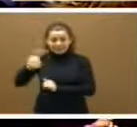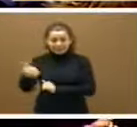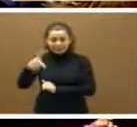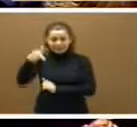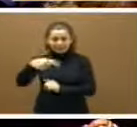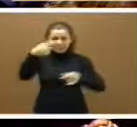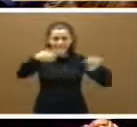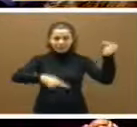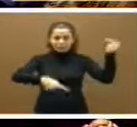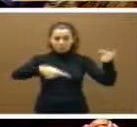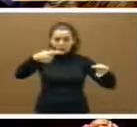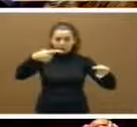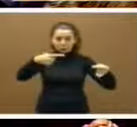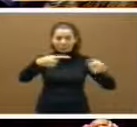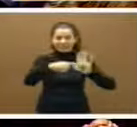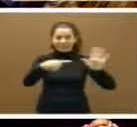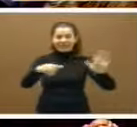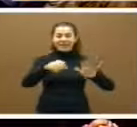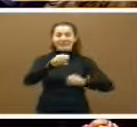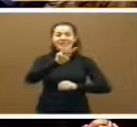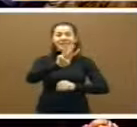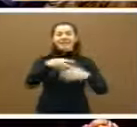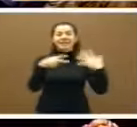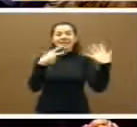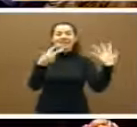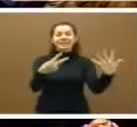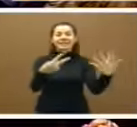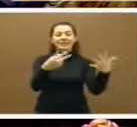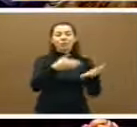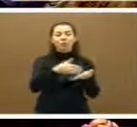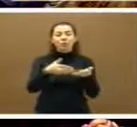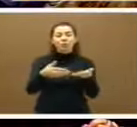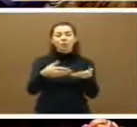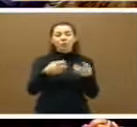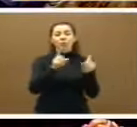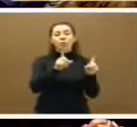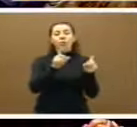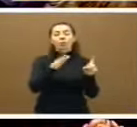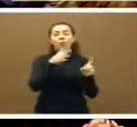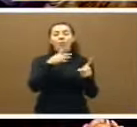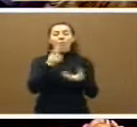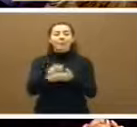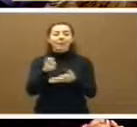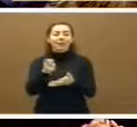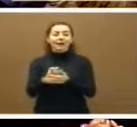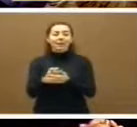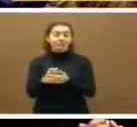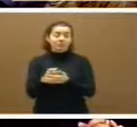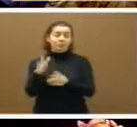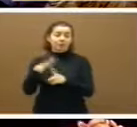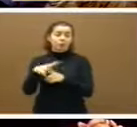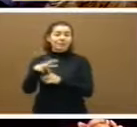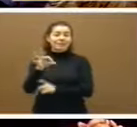con los presupuestos, es decir, quitar 37 millones de educación para pagar antiguas facturas del SEF, si se hubiera